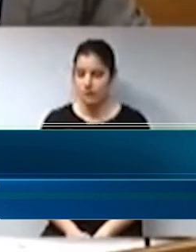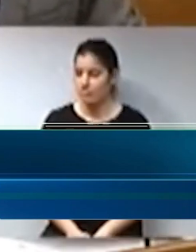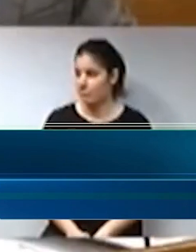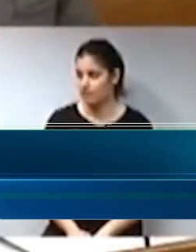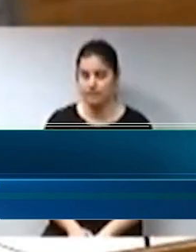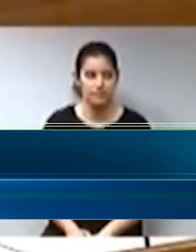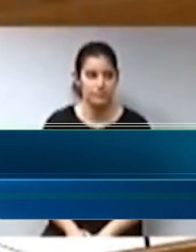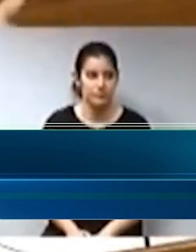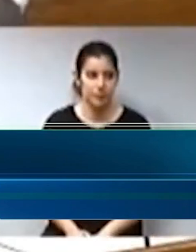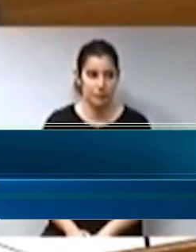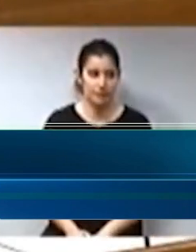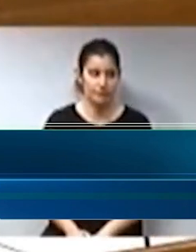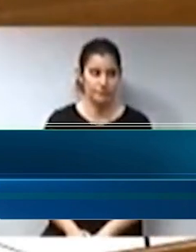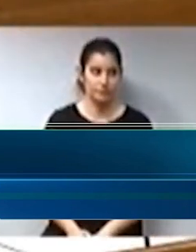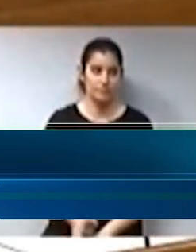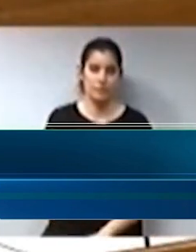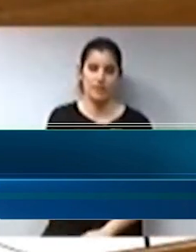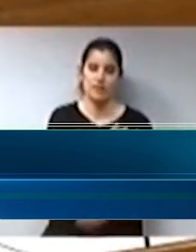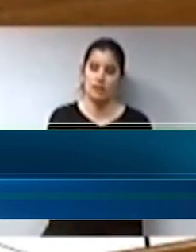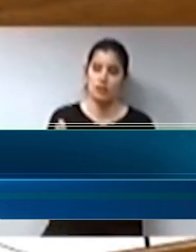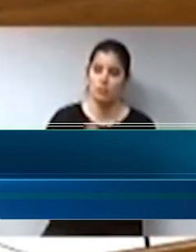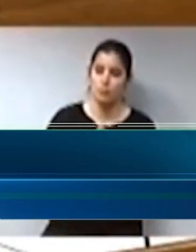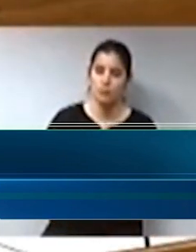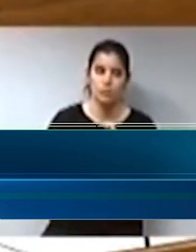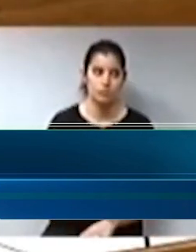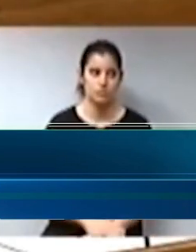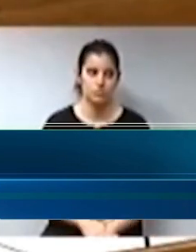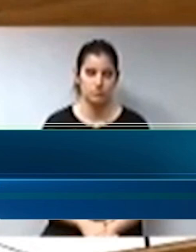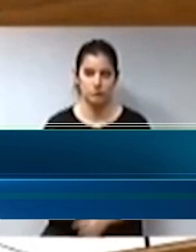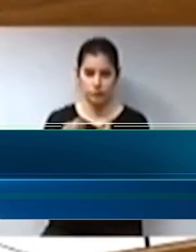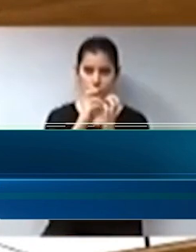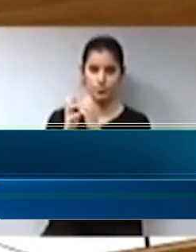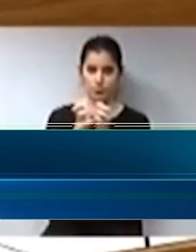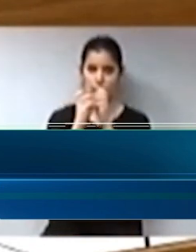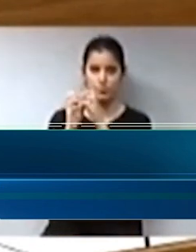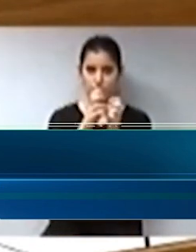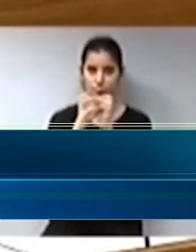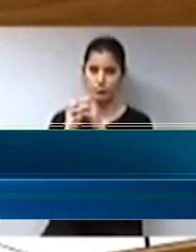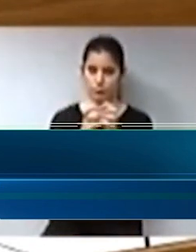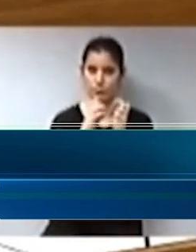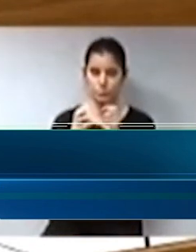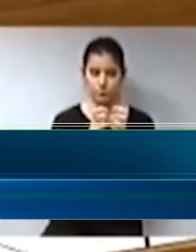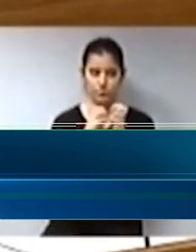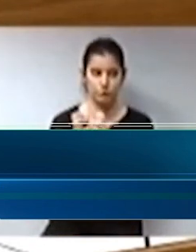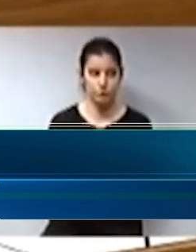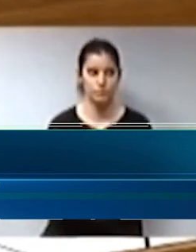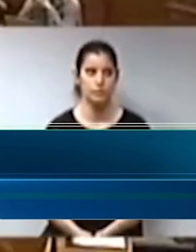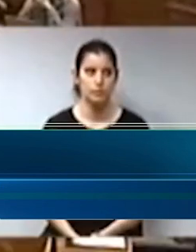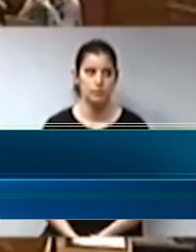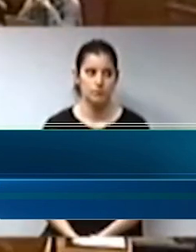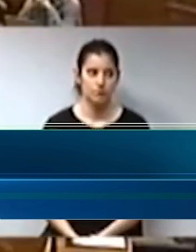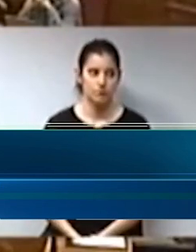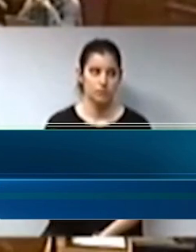de que odia directamente, y puedo permitirme decir esto, odia a su socio de gobierno porque está siendo el peor de sus